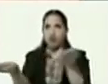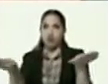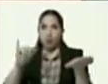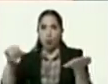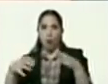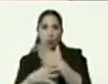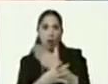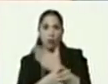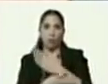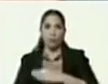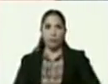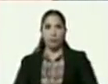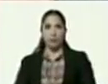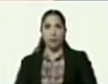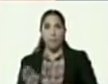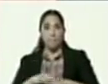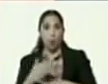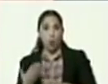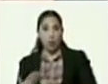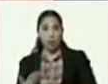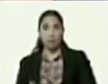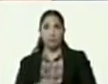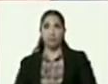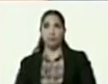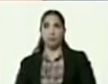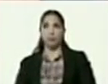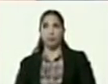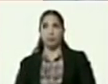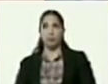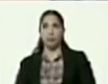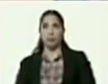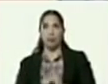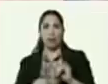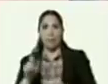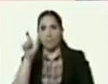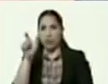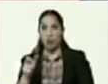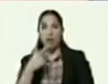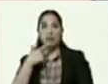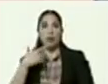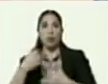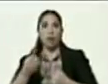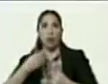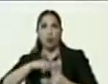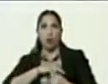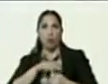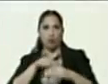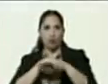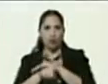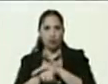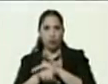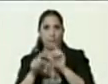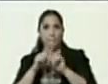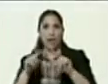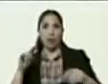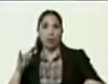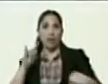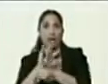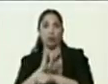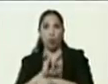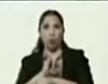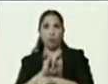Guaidó porque en efecto había un personal de seguridad nuestro allí y el traidor de Christopher